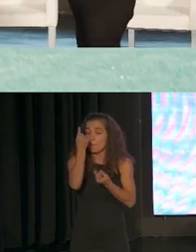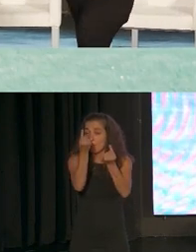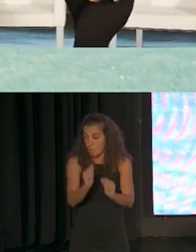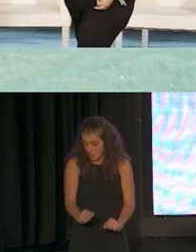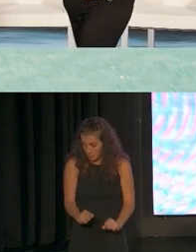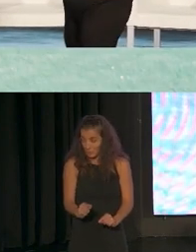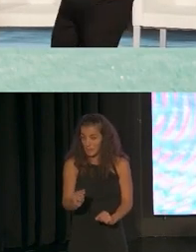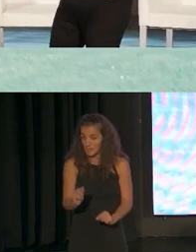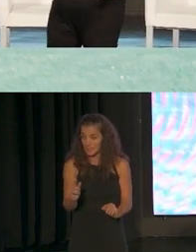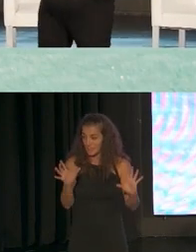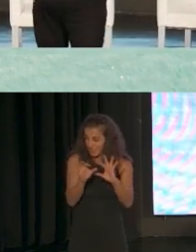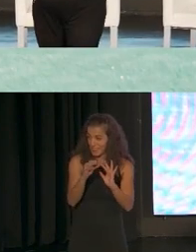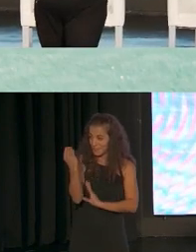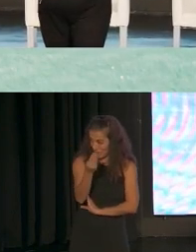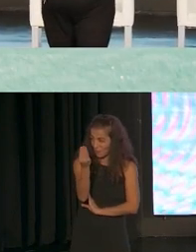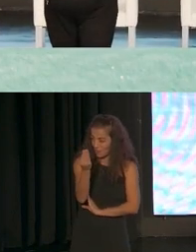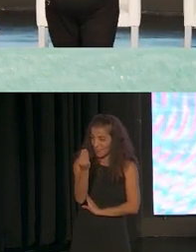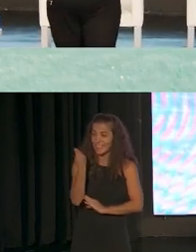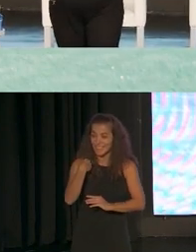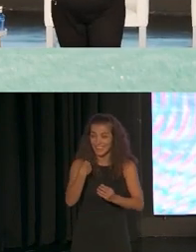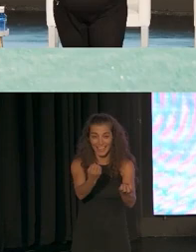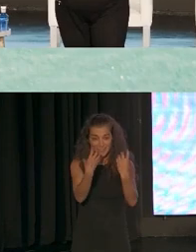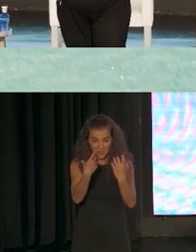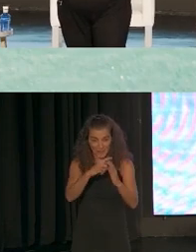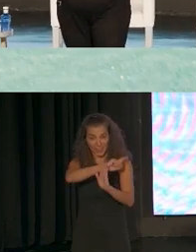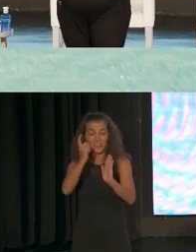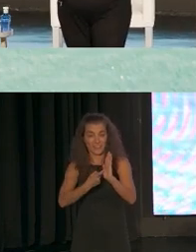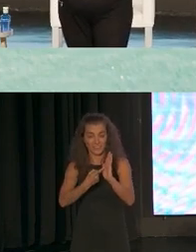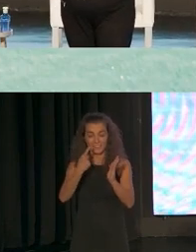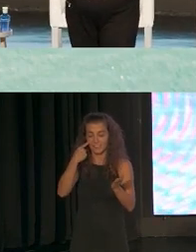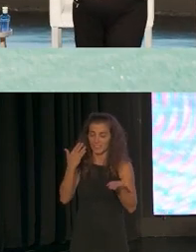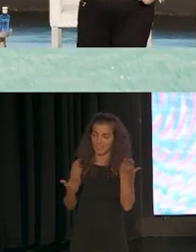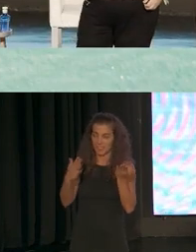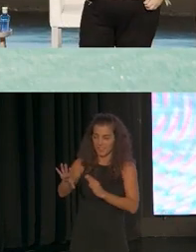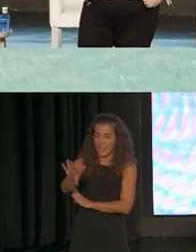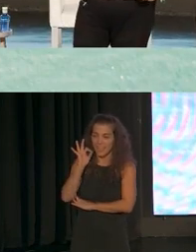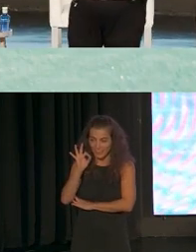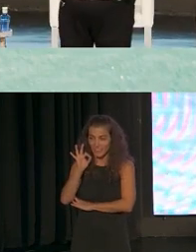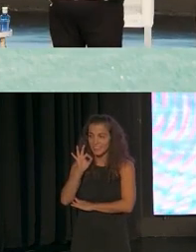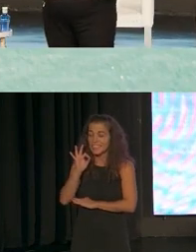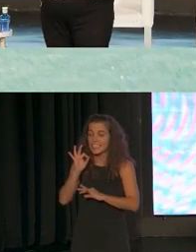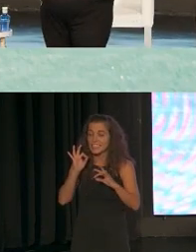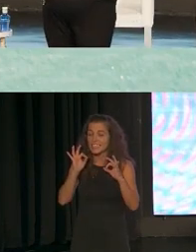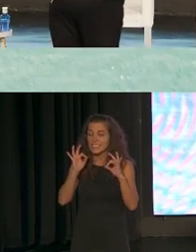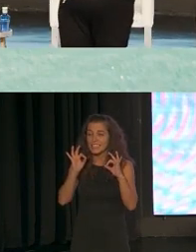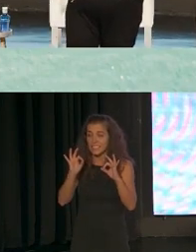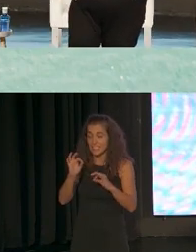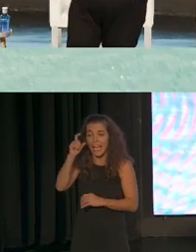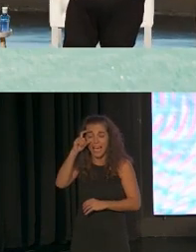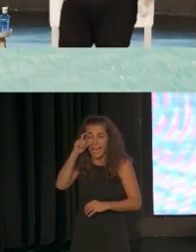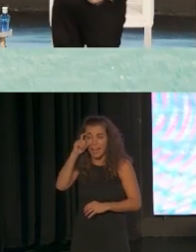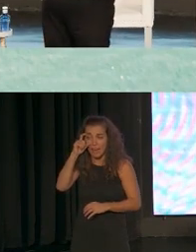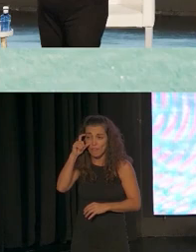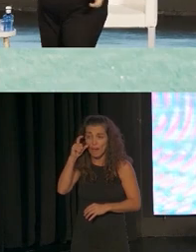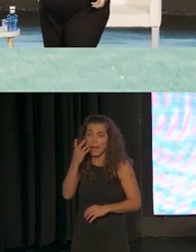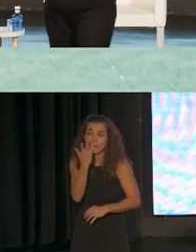presupuesto Y con toda esa información pues t la decisión de Cuál es el la gafa que